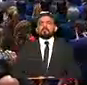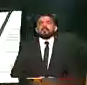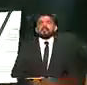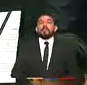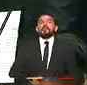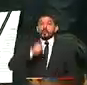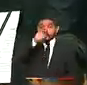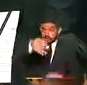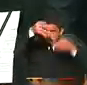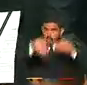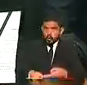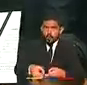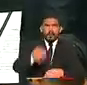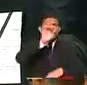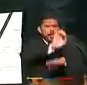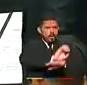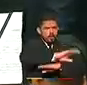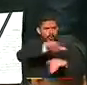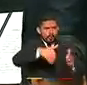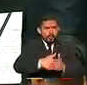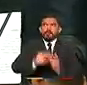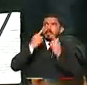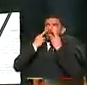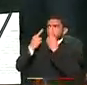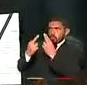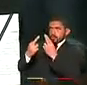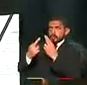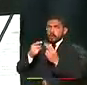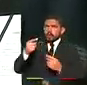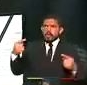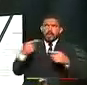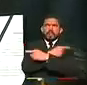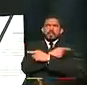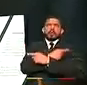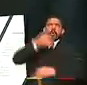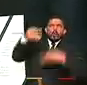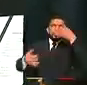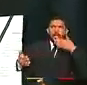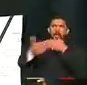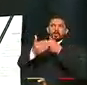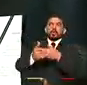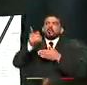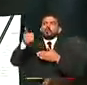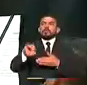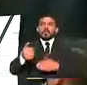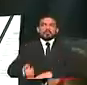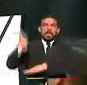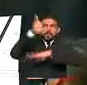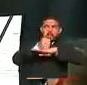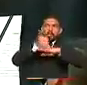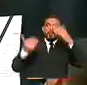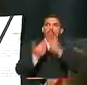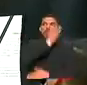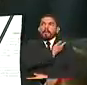Si así lo hace, que la patria y el pueblo ecuatoriano os reconozcan, caso contrario os juzguen. Queda usted posesionado